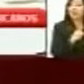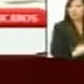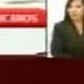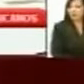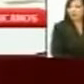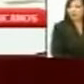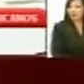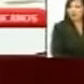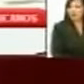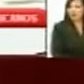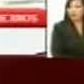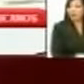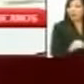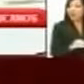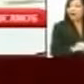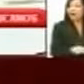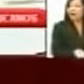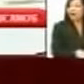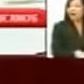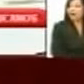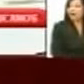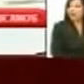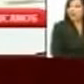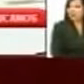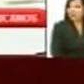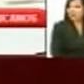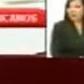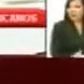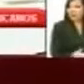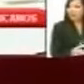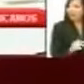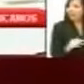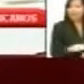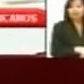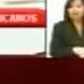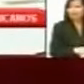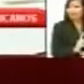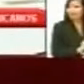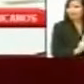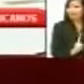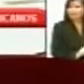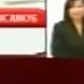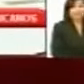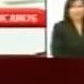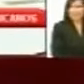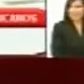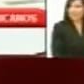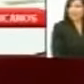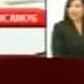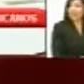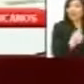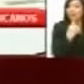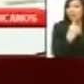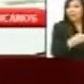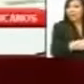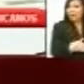las entidades de información, el tipo de información que se da o lo que sea. No se trata de que desde la OEA les digamos